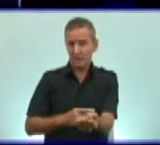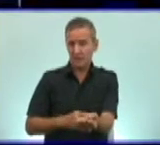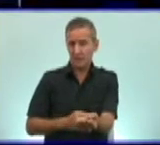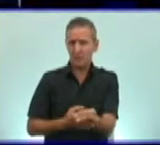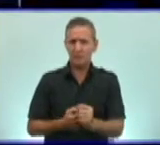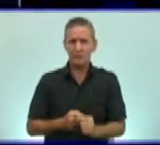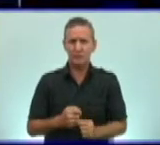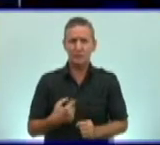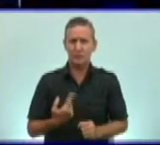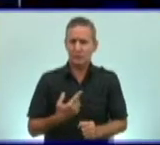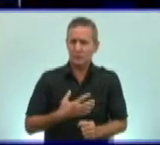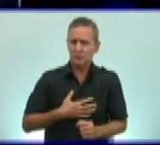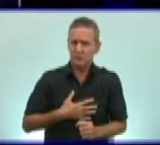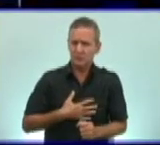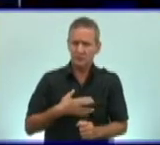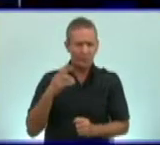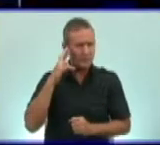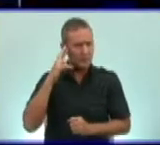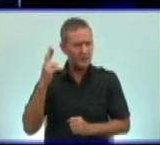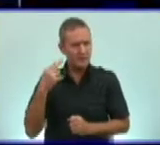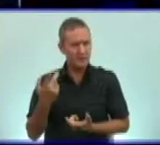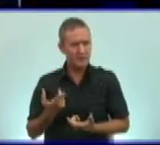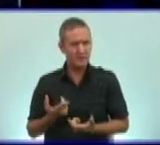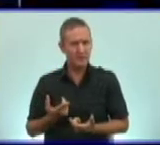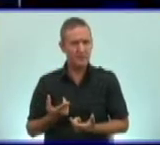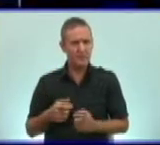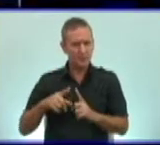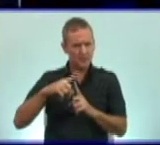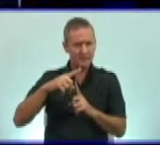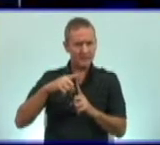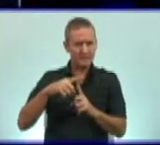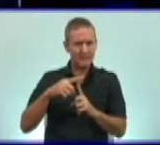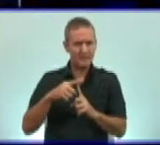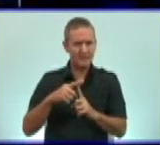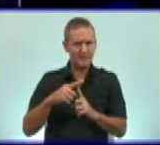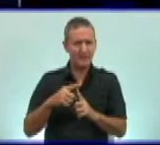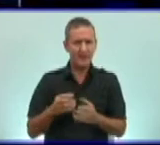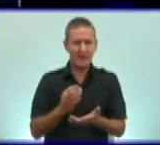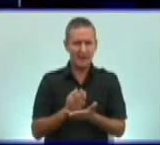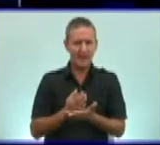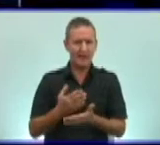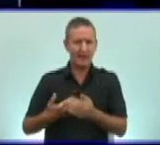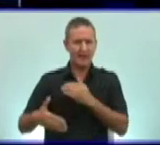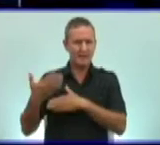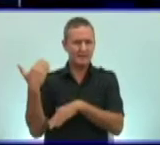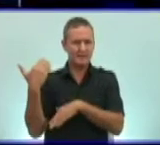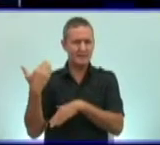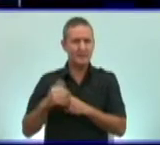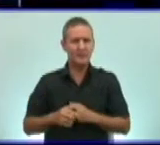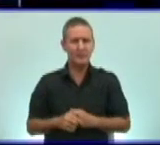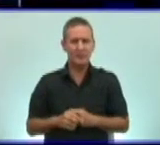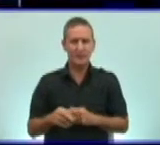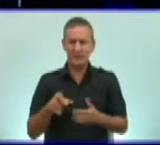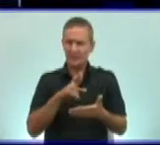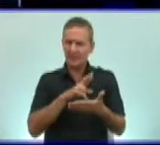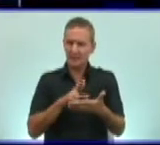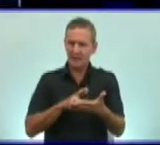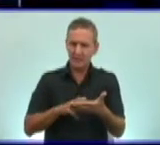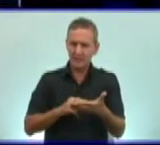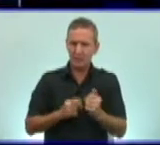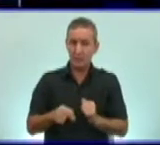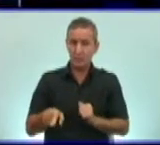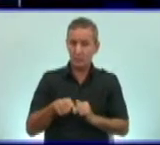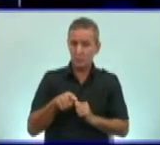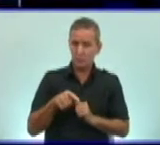pues nosotros vamos a recordar una actividad de tarea que dejamos en la clase anterior para revisarla. Es decir,